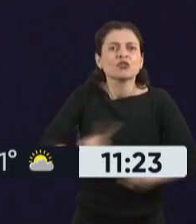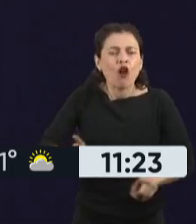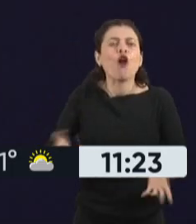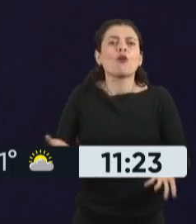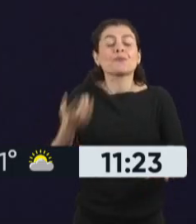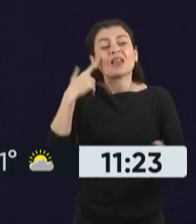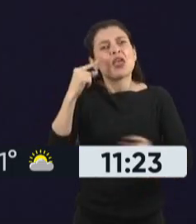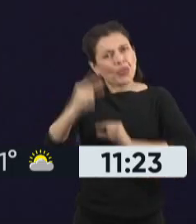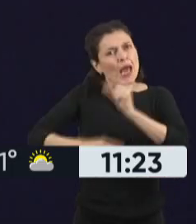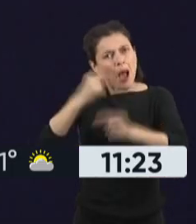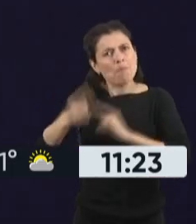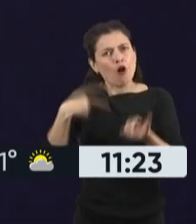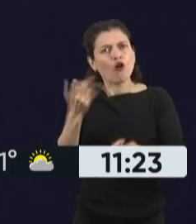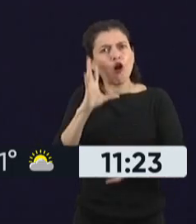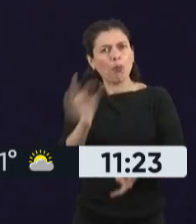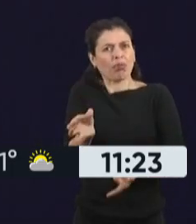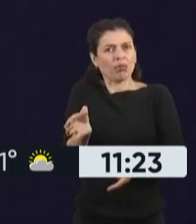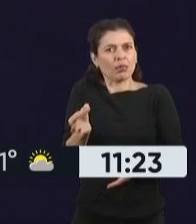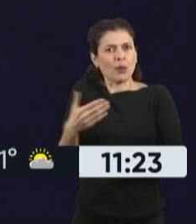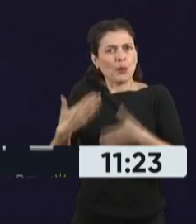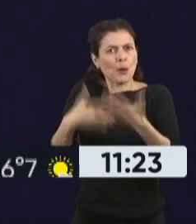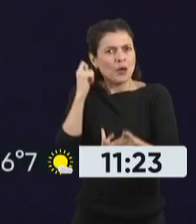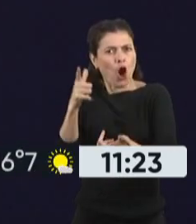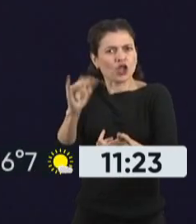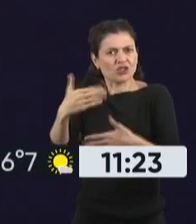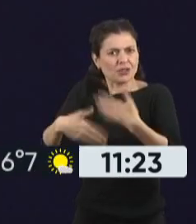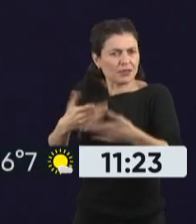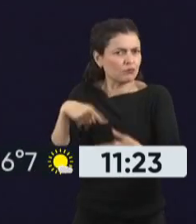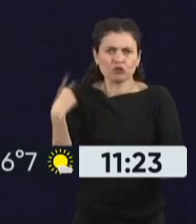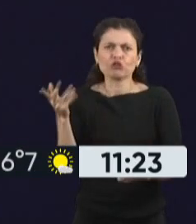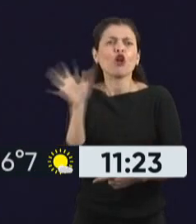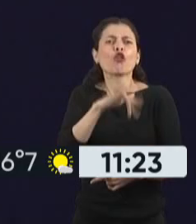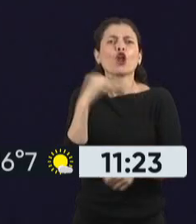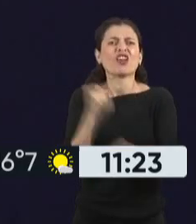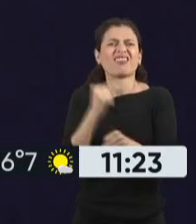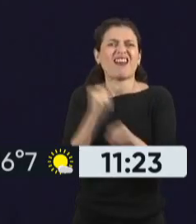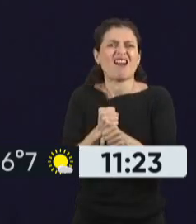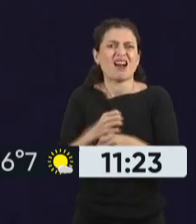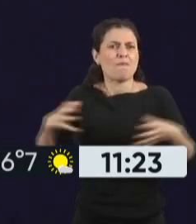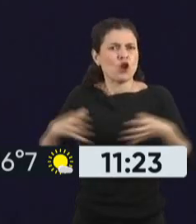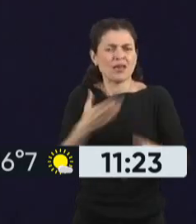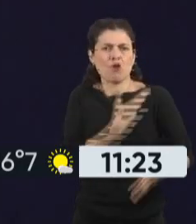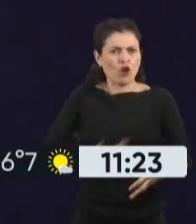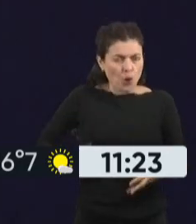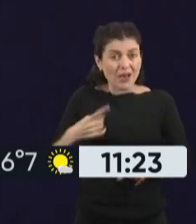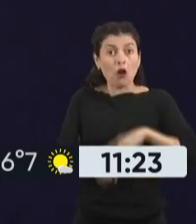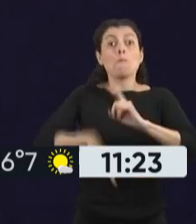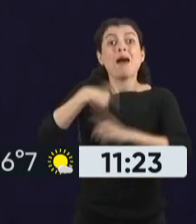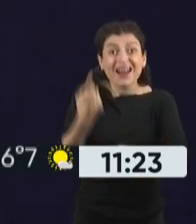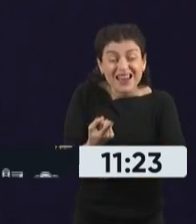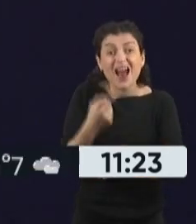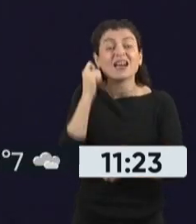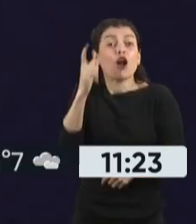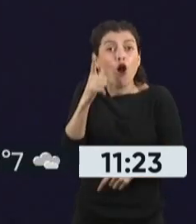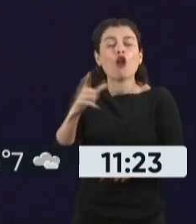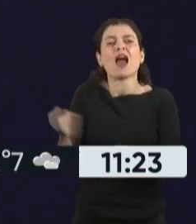observando, es por lo que trabajamos todos los días, y seguramente mañana con la ley bases nos dé un impulso